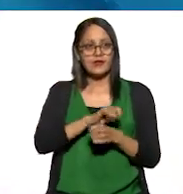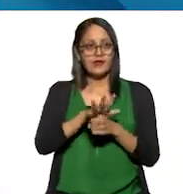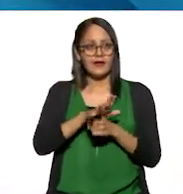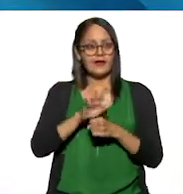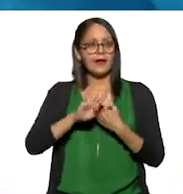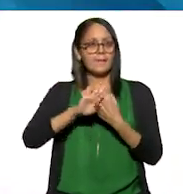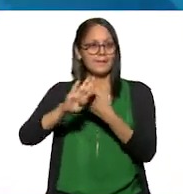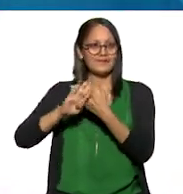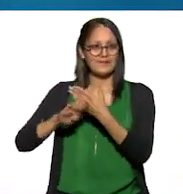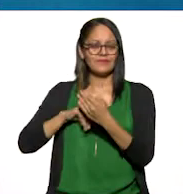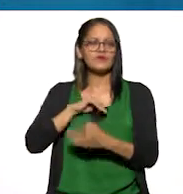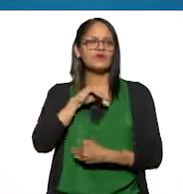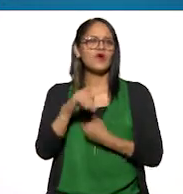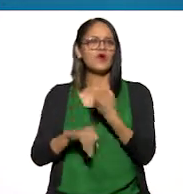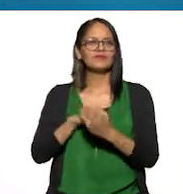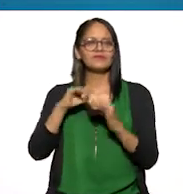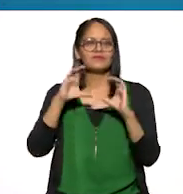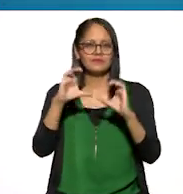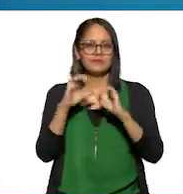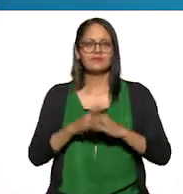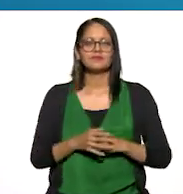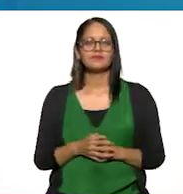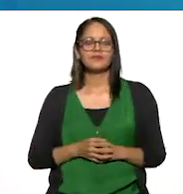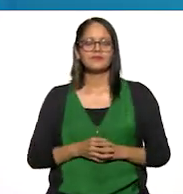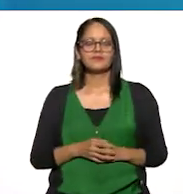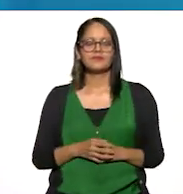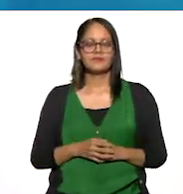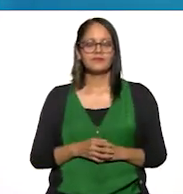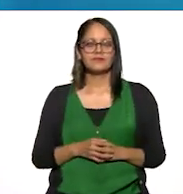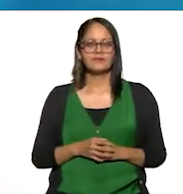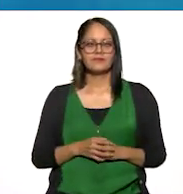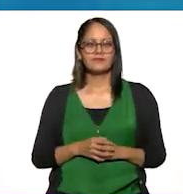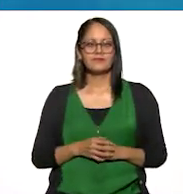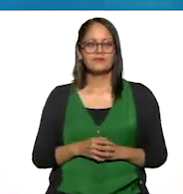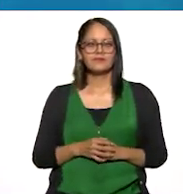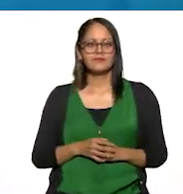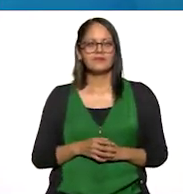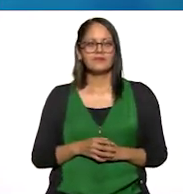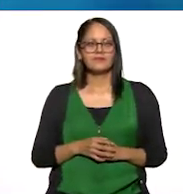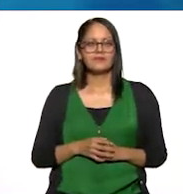virus, cuidándonos los unos a los otros.